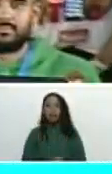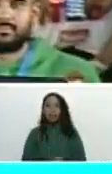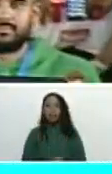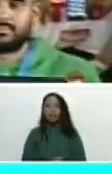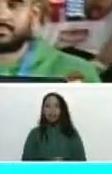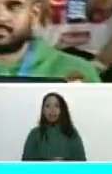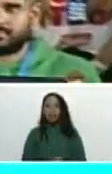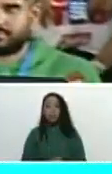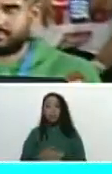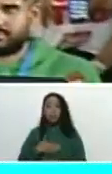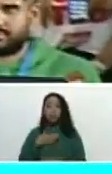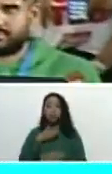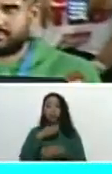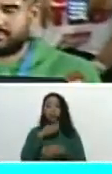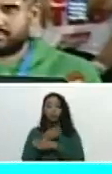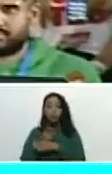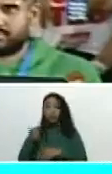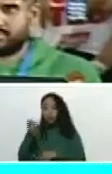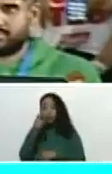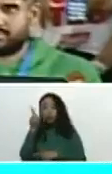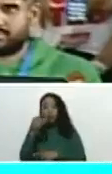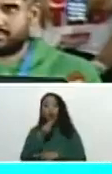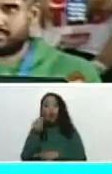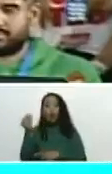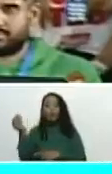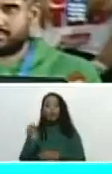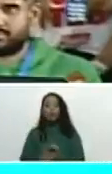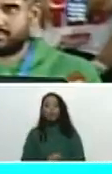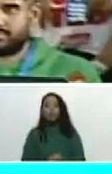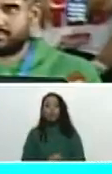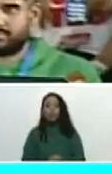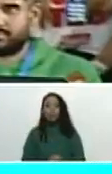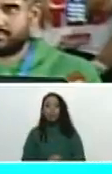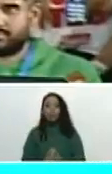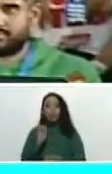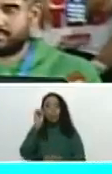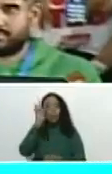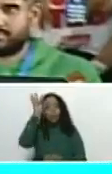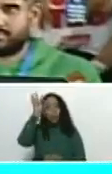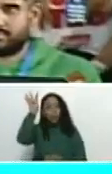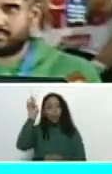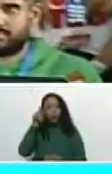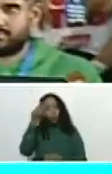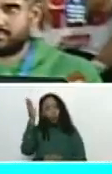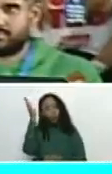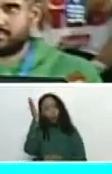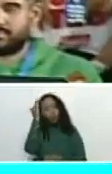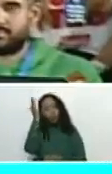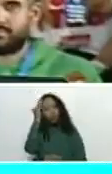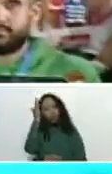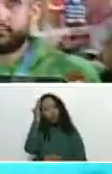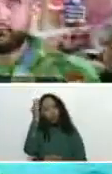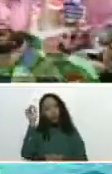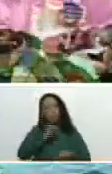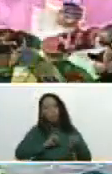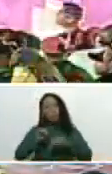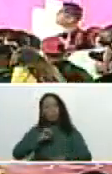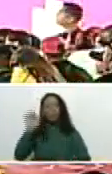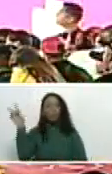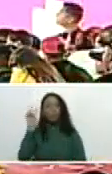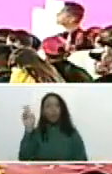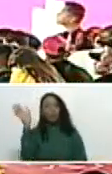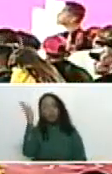Y que podamos ir a buscar esa juventud. Mervin, tú sabes, el movimiento Somos Venezuela